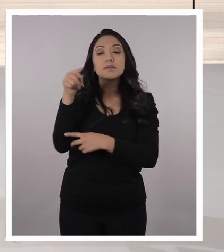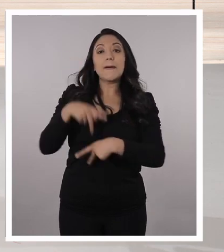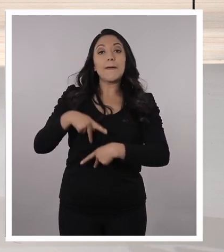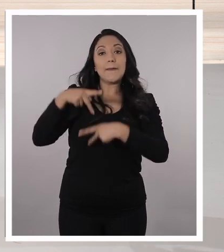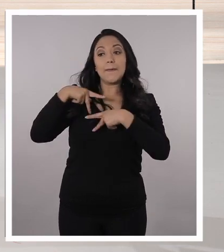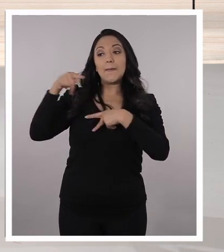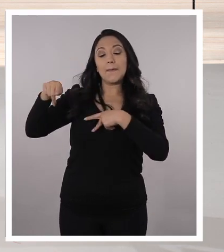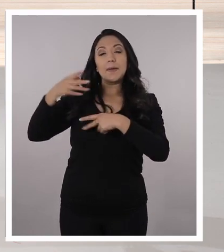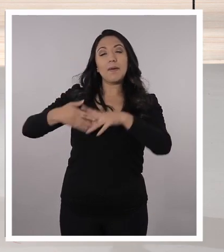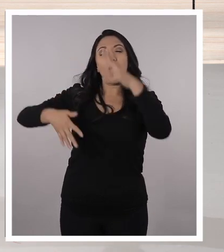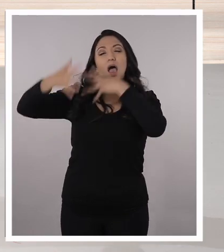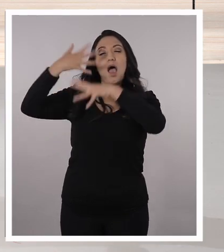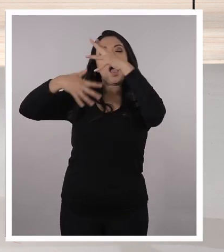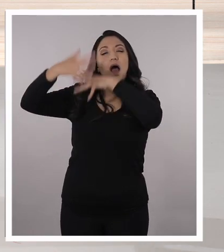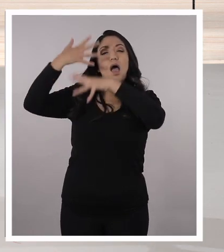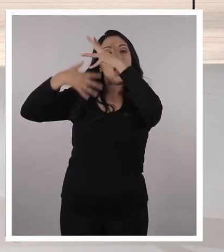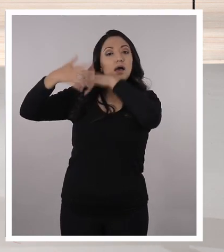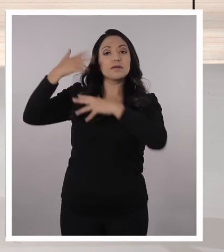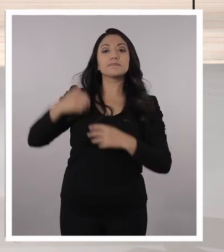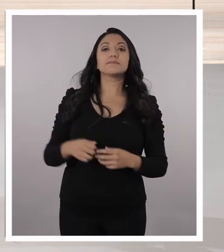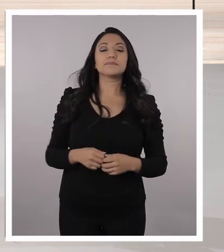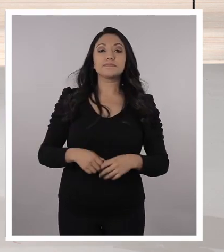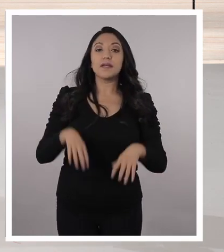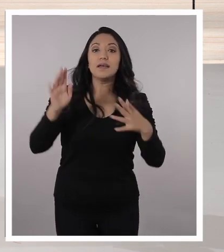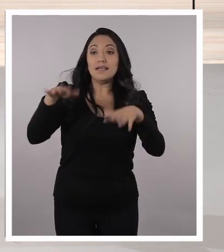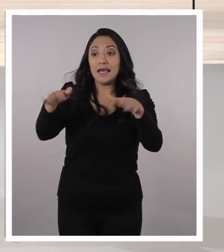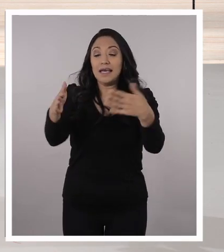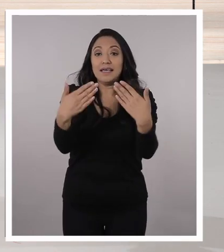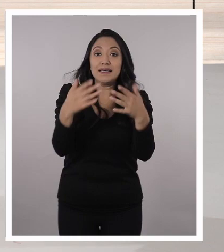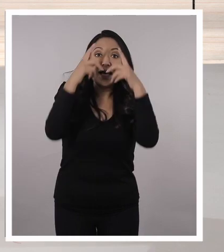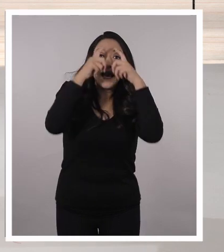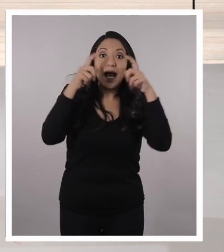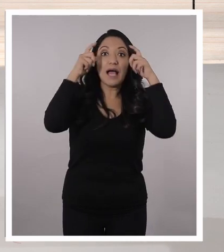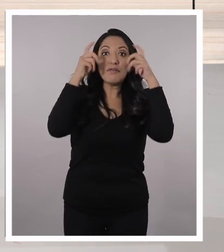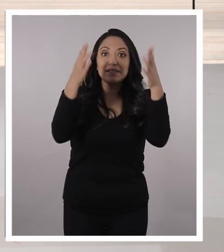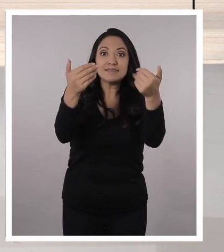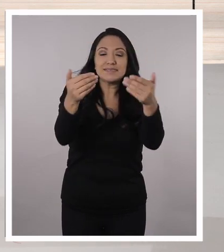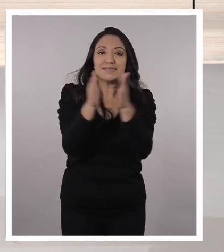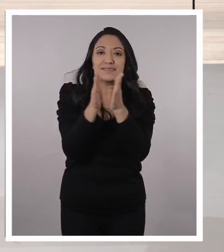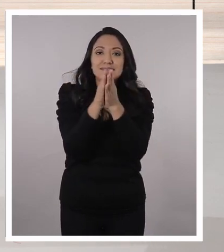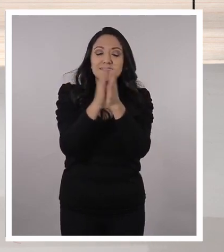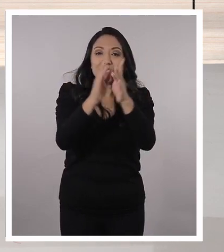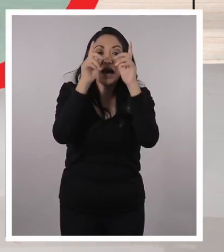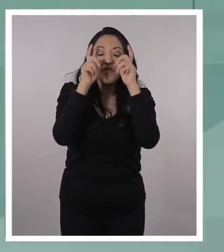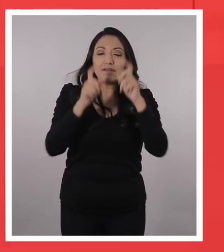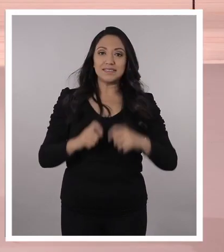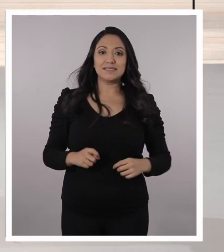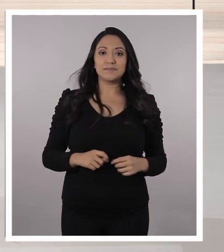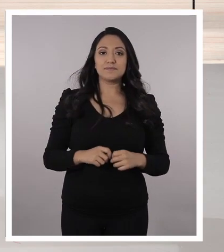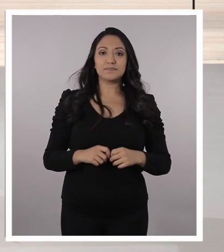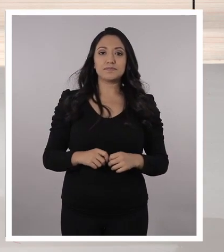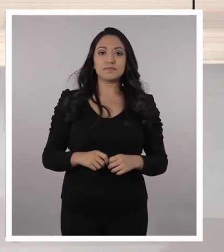habitaba en nuestro planeta hace millones de años. Pero ¿Qué te ya, parece si los pongámonos las vemos? gafas. Ustedes también en Vamos. casa.